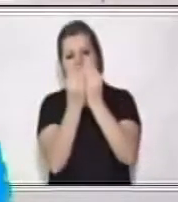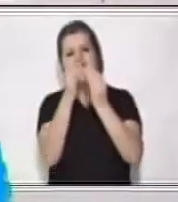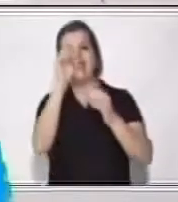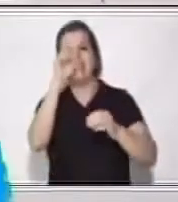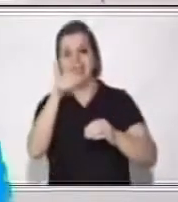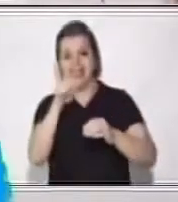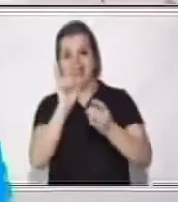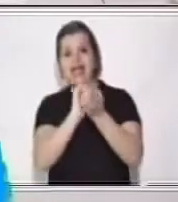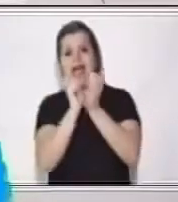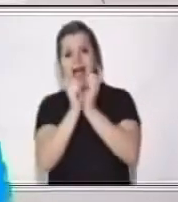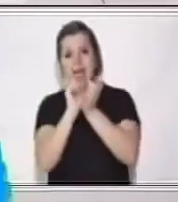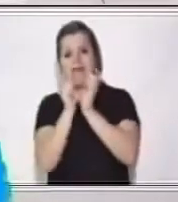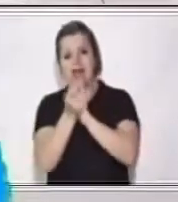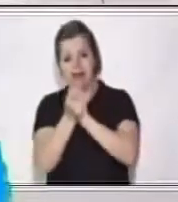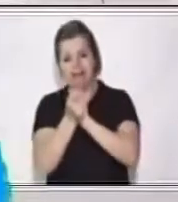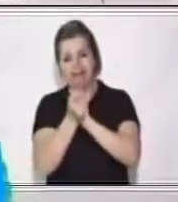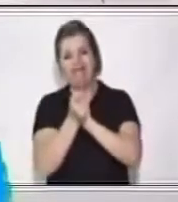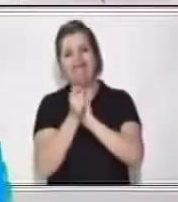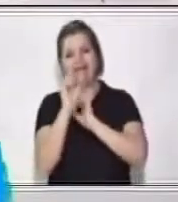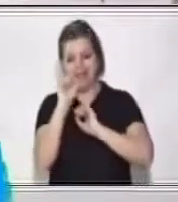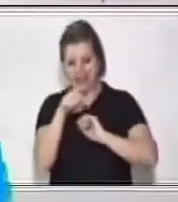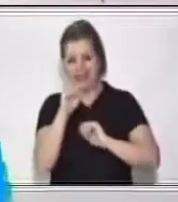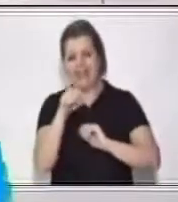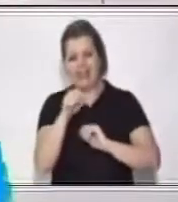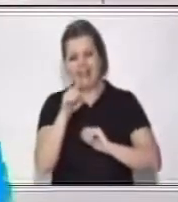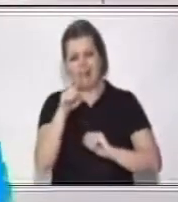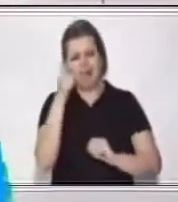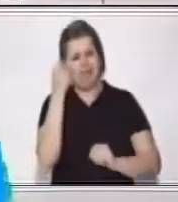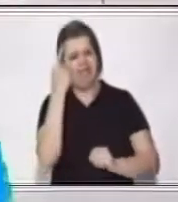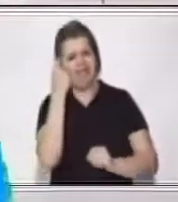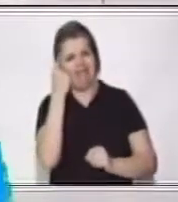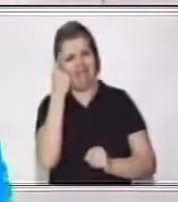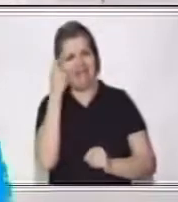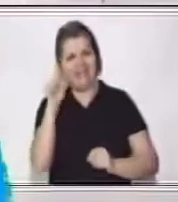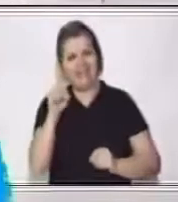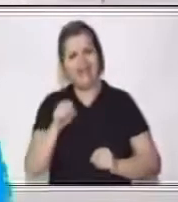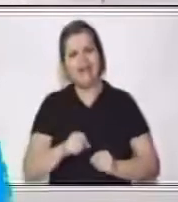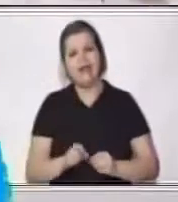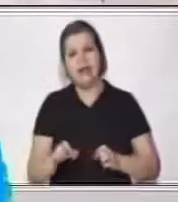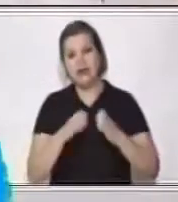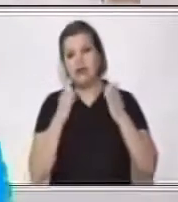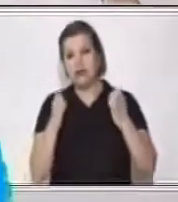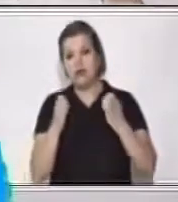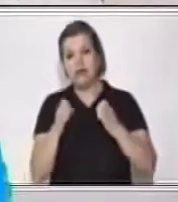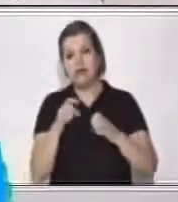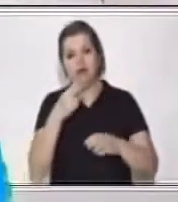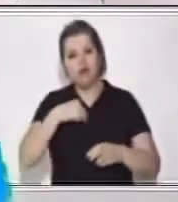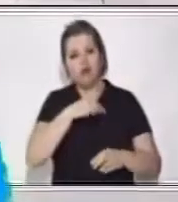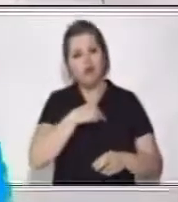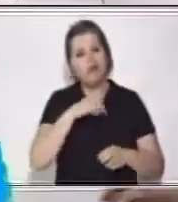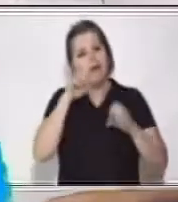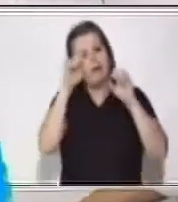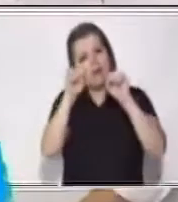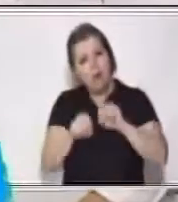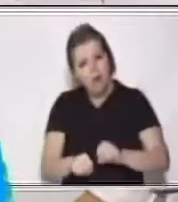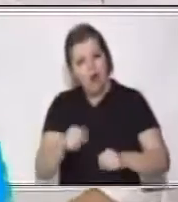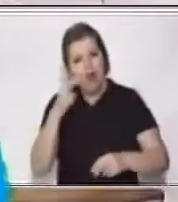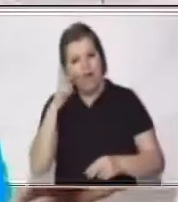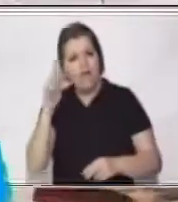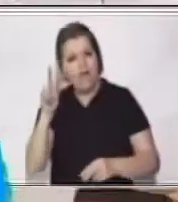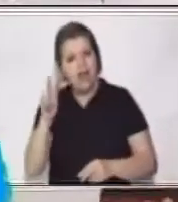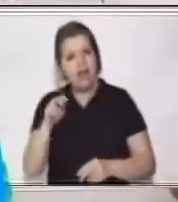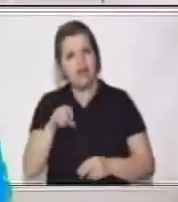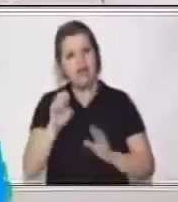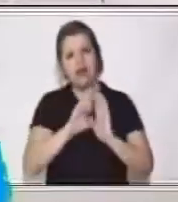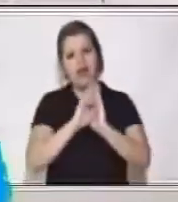específicamente es el que sí va a tener ese cambio. Entonces, así es como nosotros podemos identificarlo con